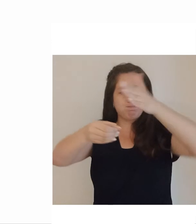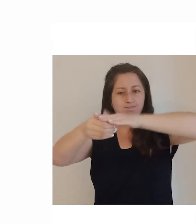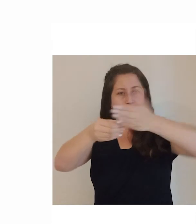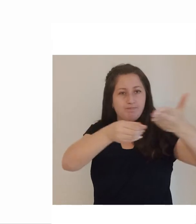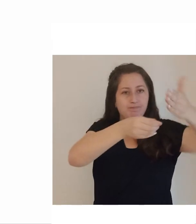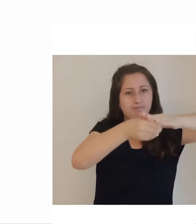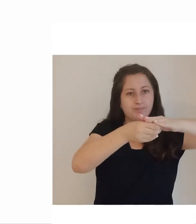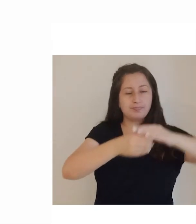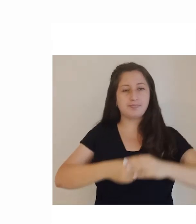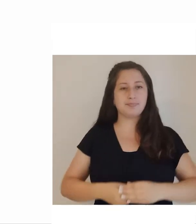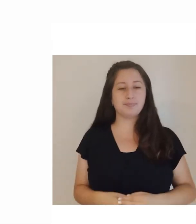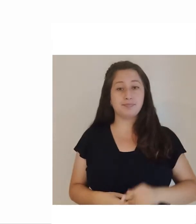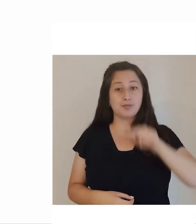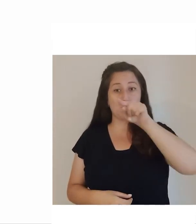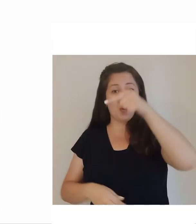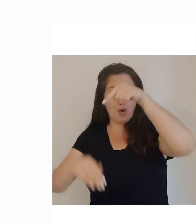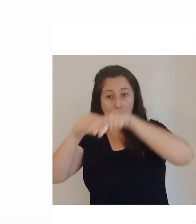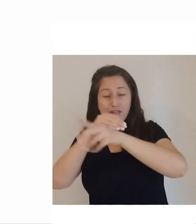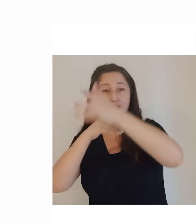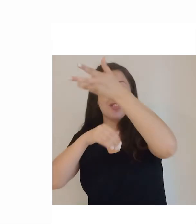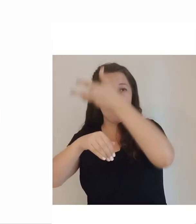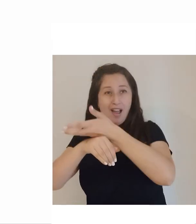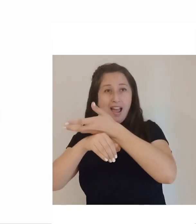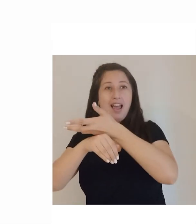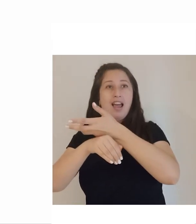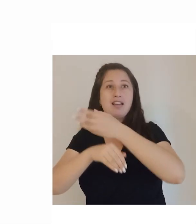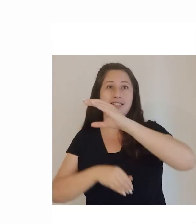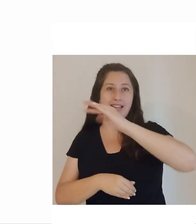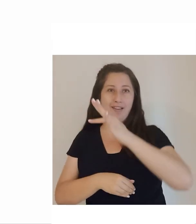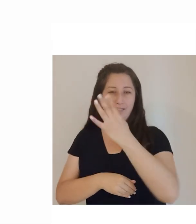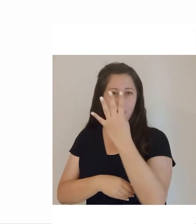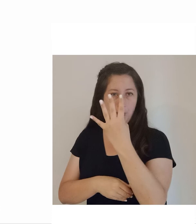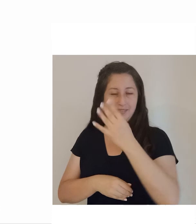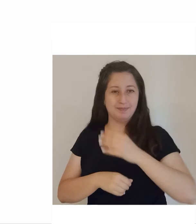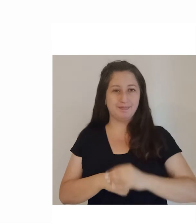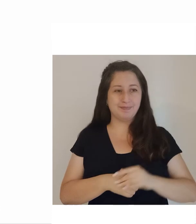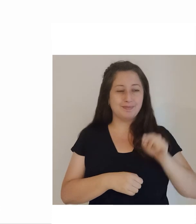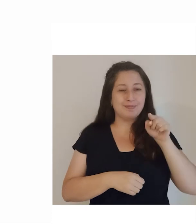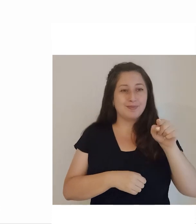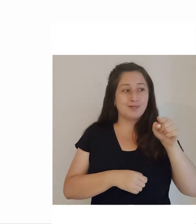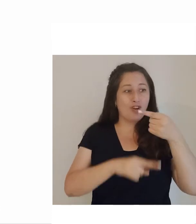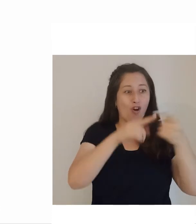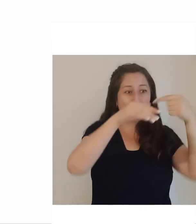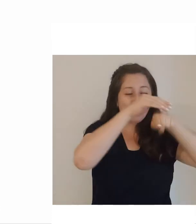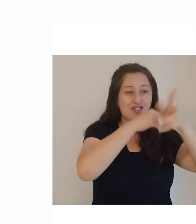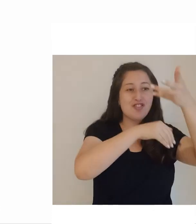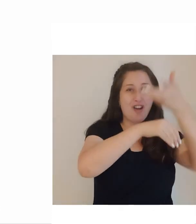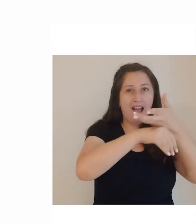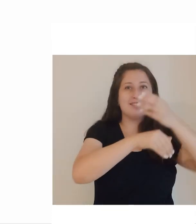tapados. En uno hay tetrafluoruro metano y en el otro fluoruro de metilo.